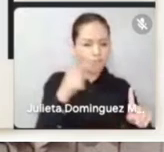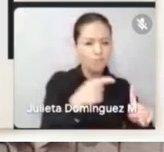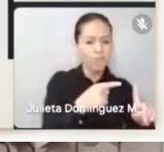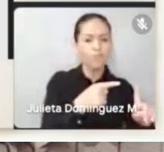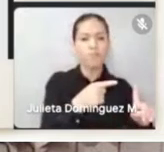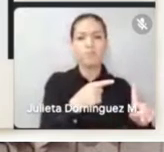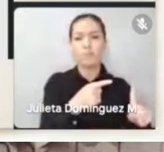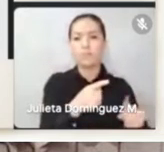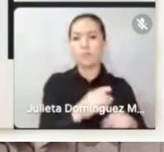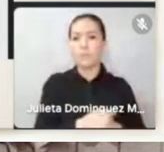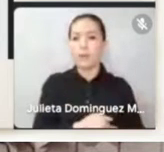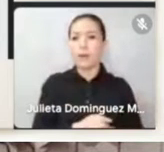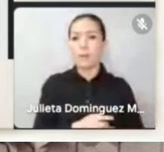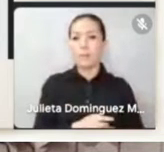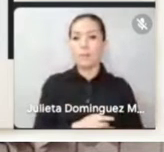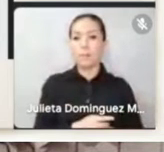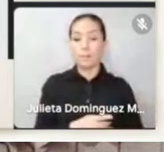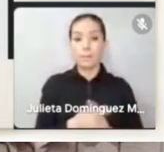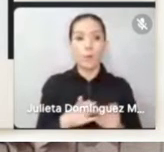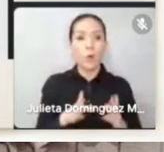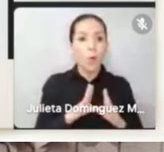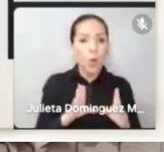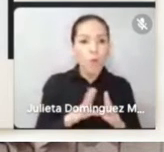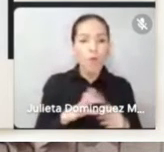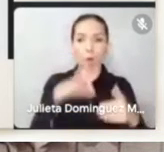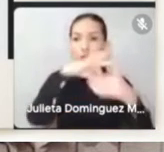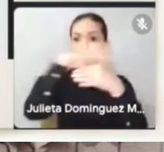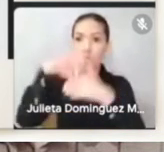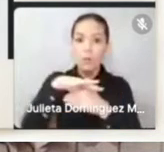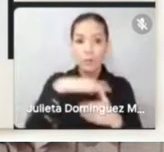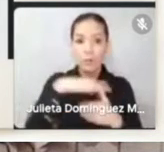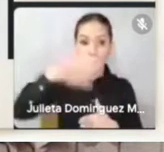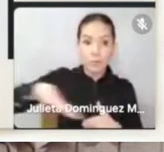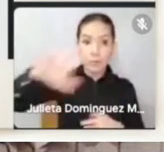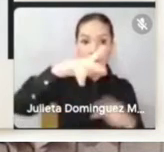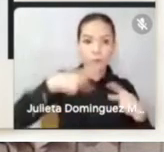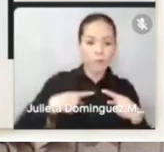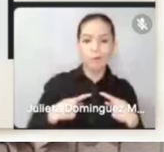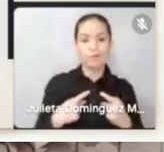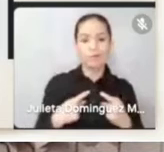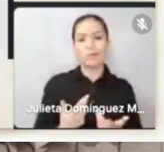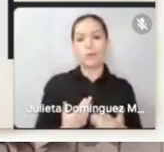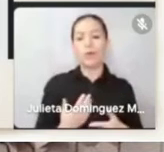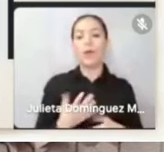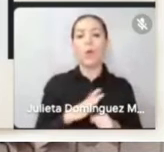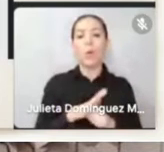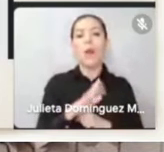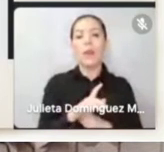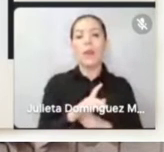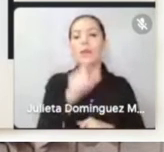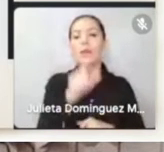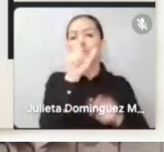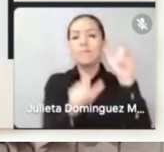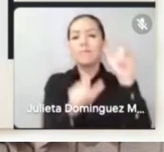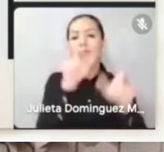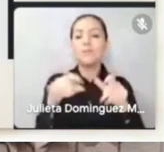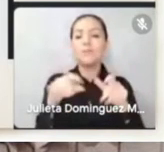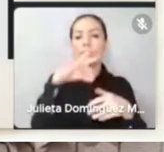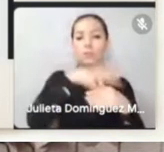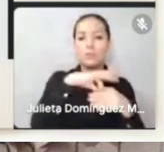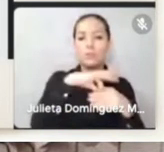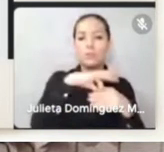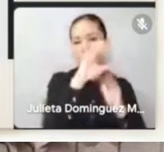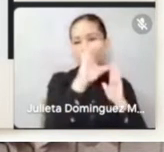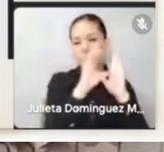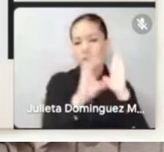de la forma en que se vaya a emitir el sufragio, ya que una de las características del voto, de acuerdo con el artículo 41 de la Constitución